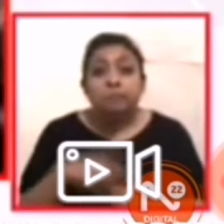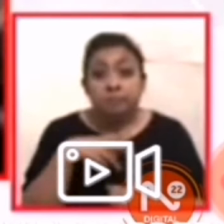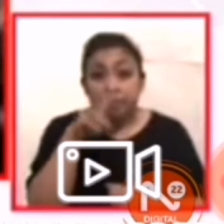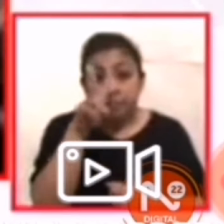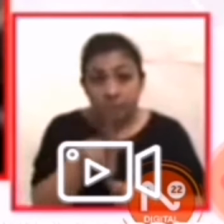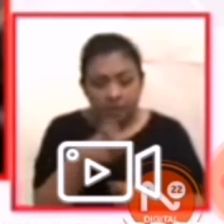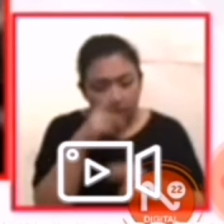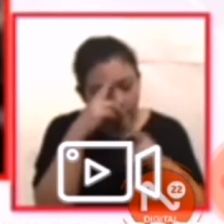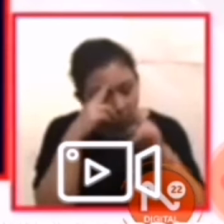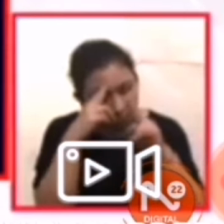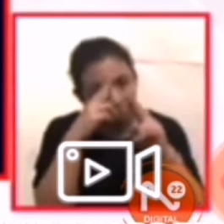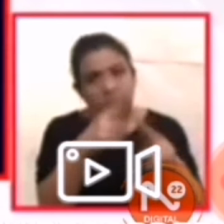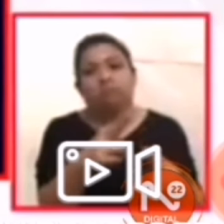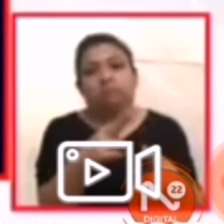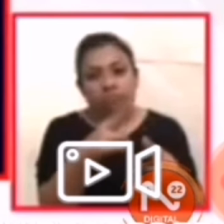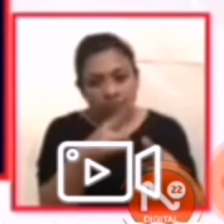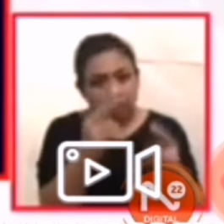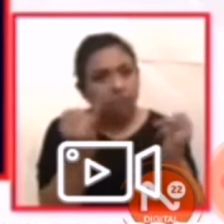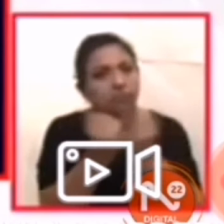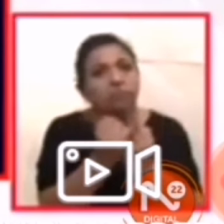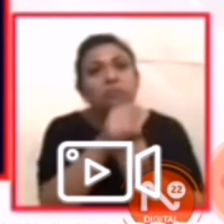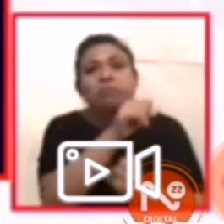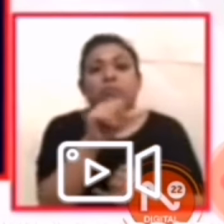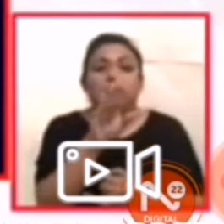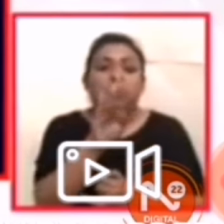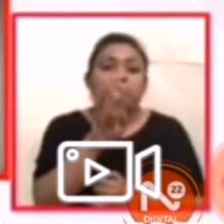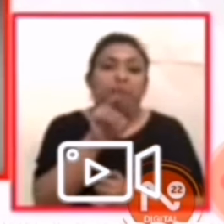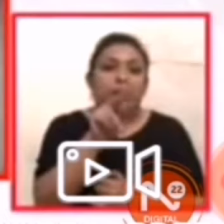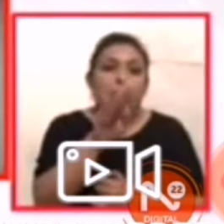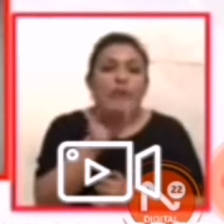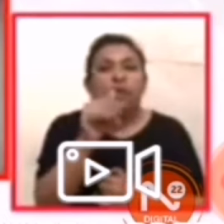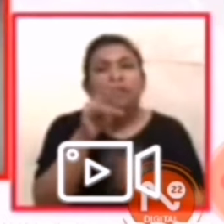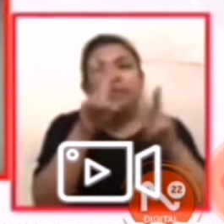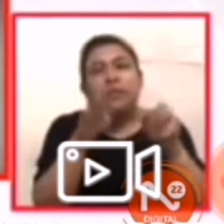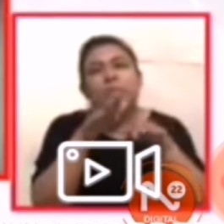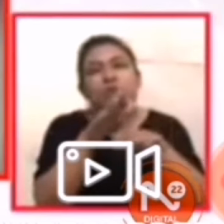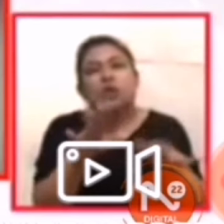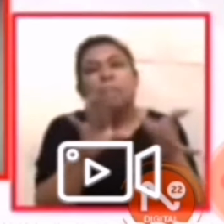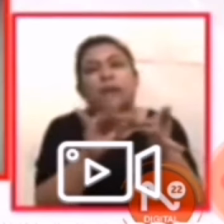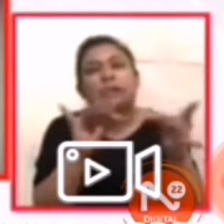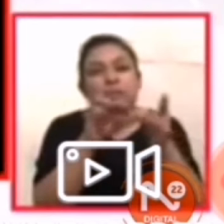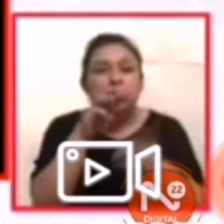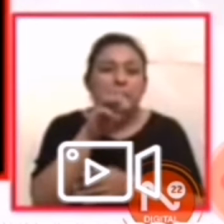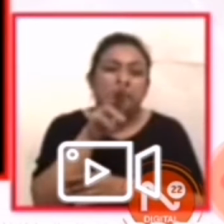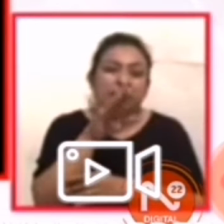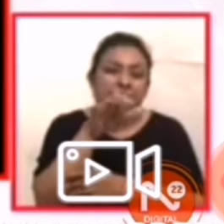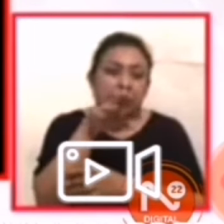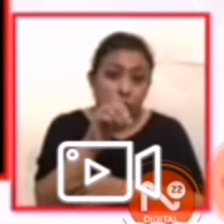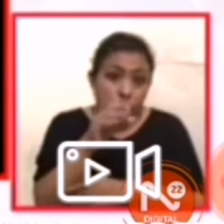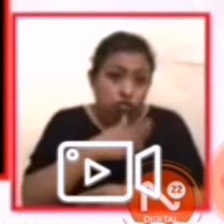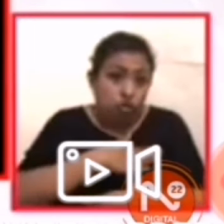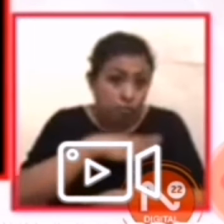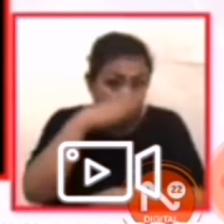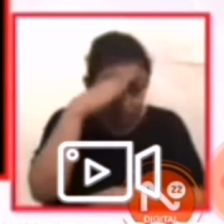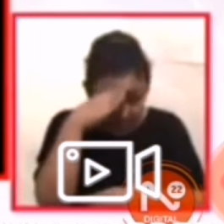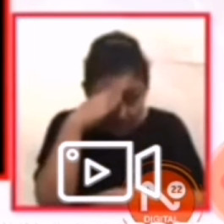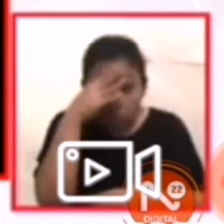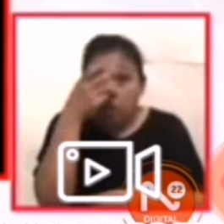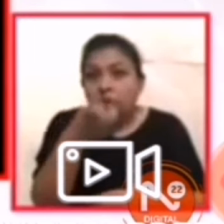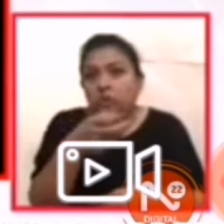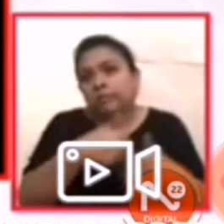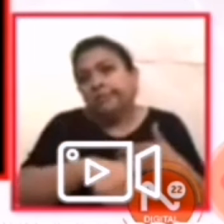es un homenaje también a Bradbury con el tema de lo que cuentan los marcianos. Yo creo que nos da para